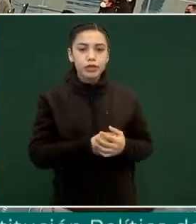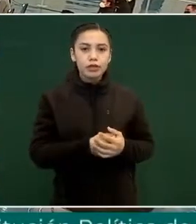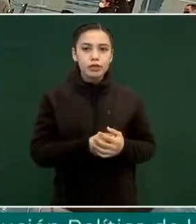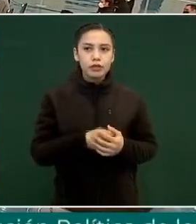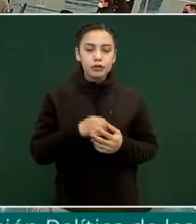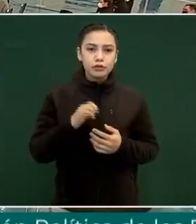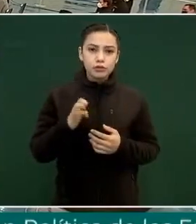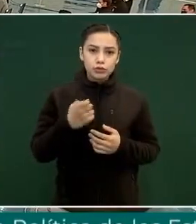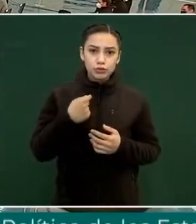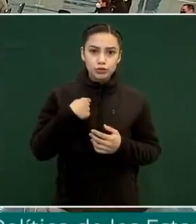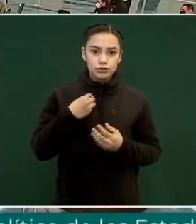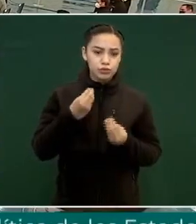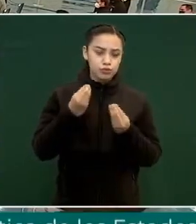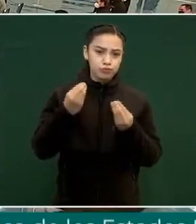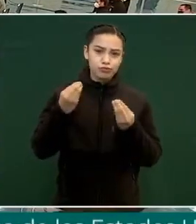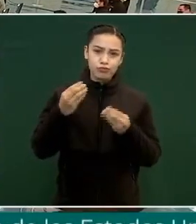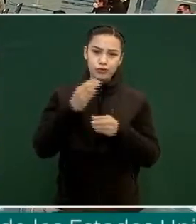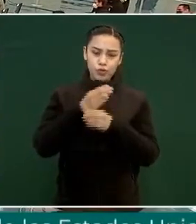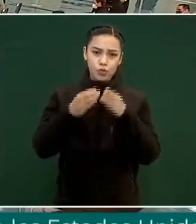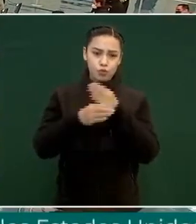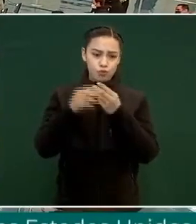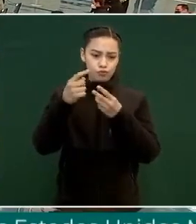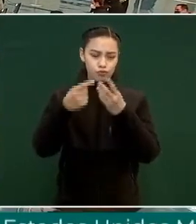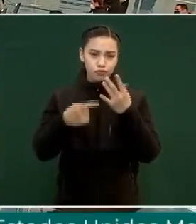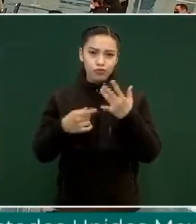¿Cuántas traiciones?